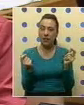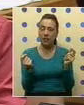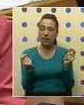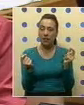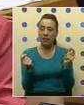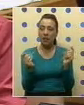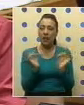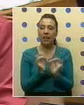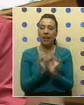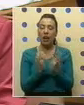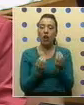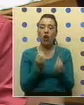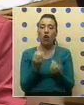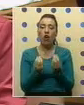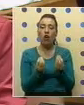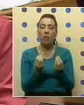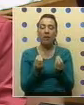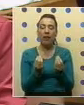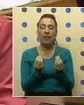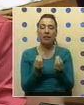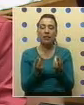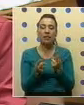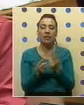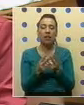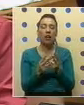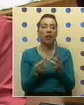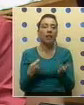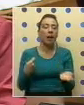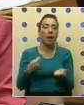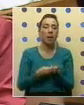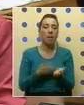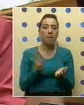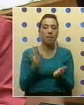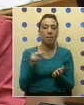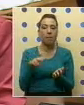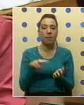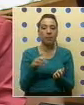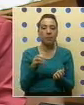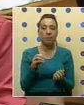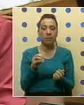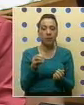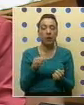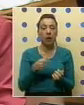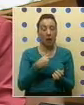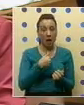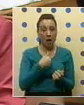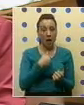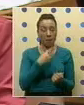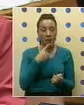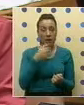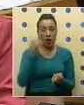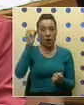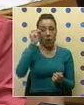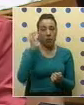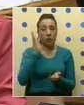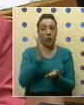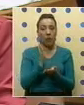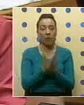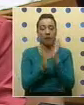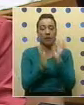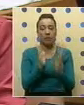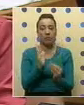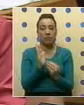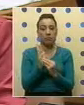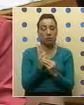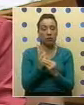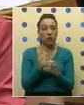ser, ¿no es cierto?, los parámetros que establecen las bonificaciones, lo que a mi opinión deberían estar establecidos en la ley